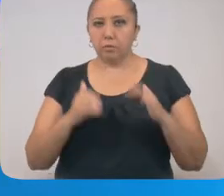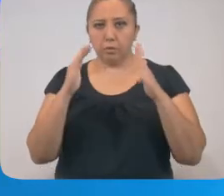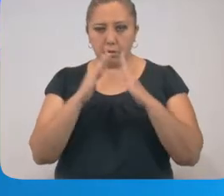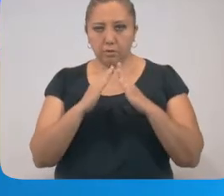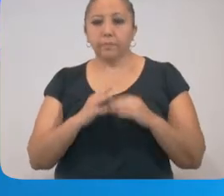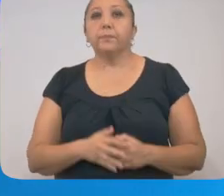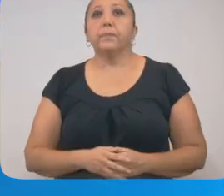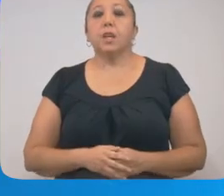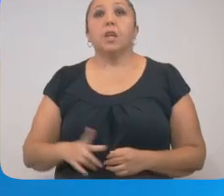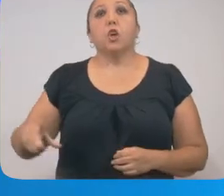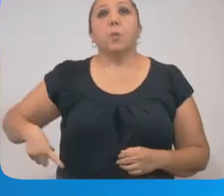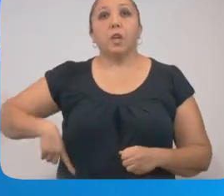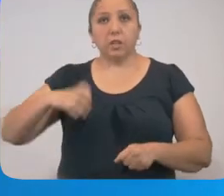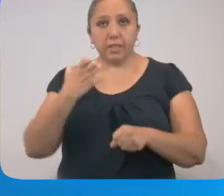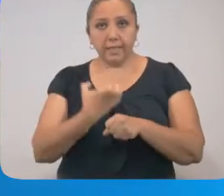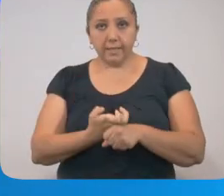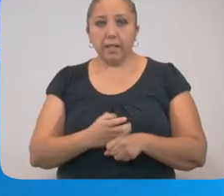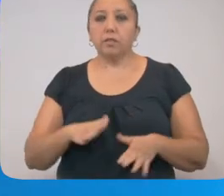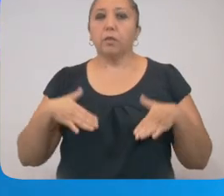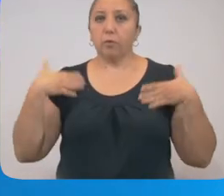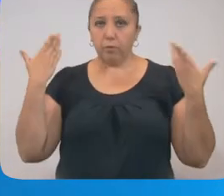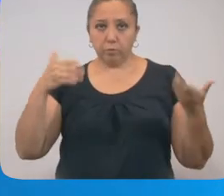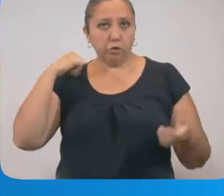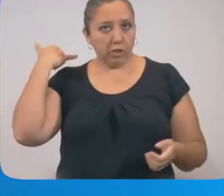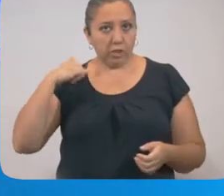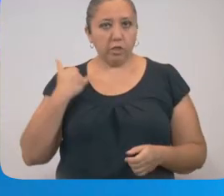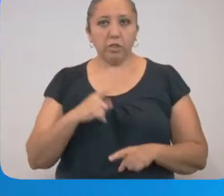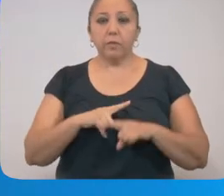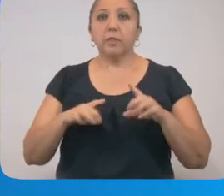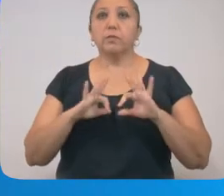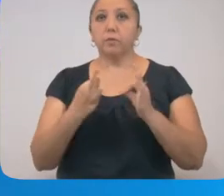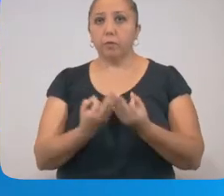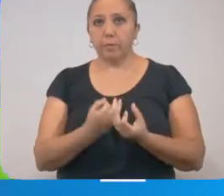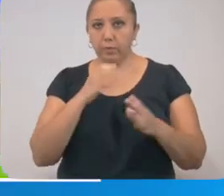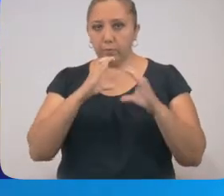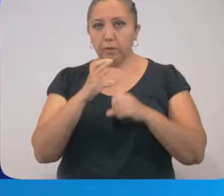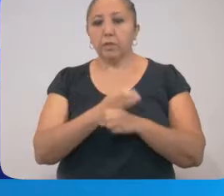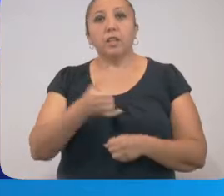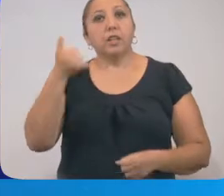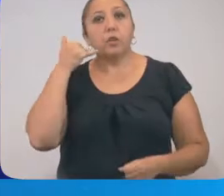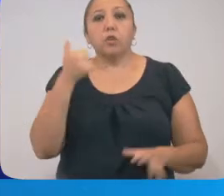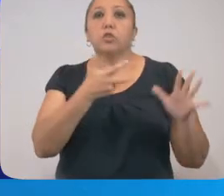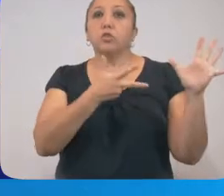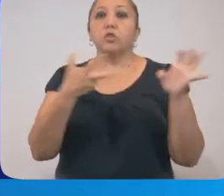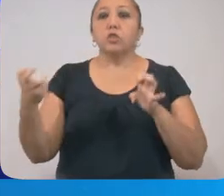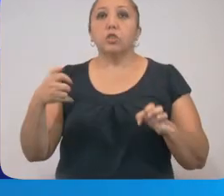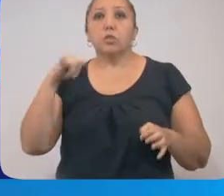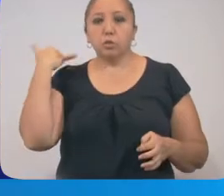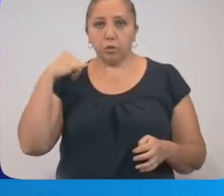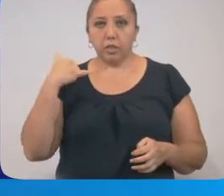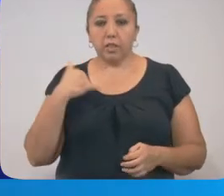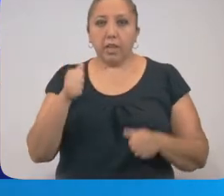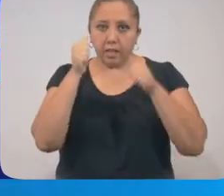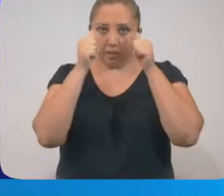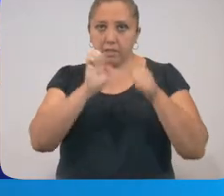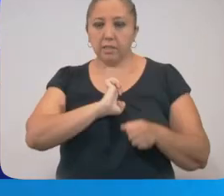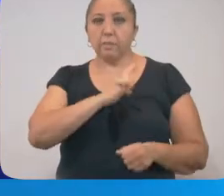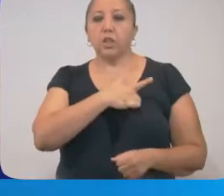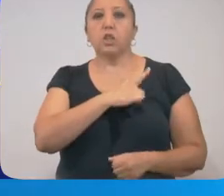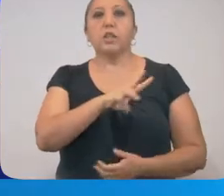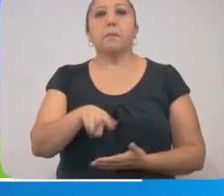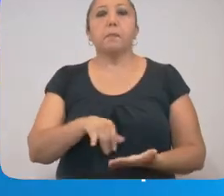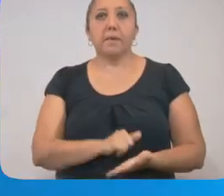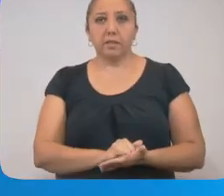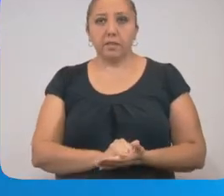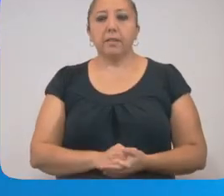casas. El gobierno del estado ha puesto a disposición de los yucatecos diversos canales. La línea telefónica 800 Yucatán atiende en español y en